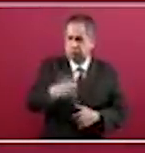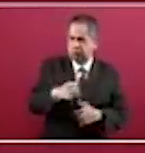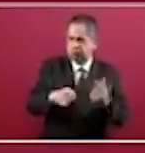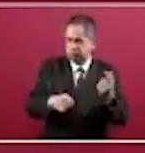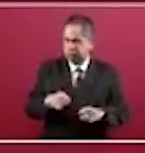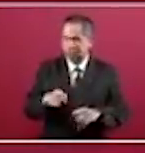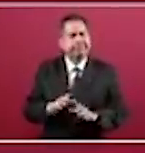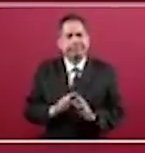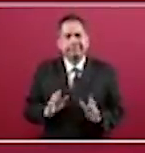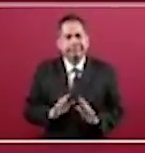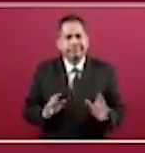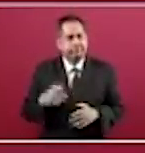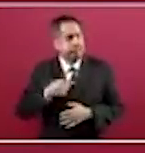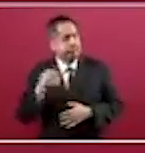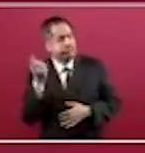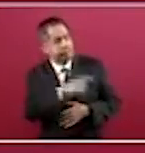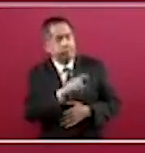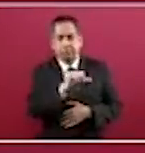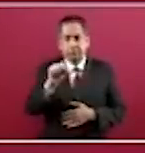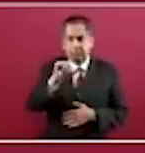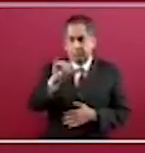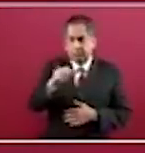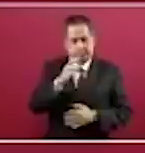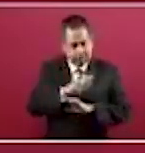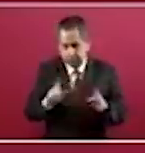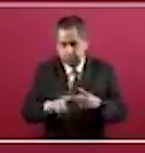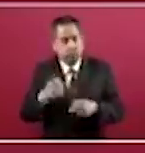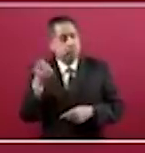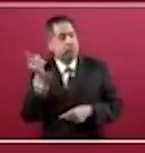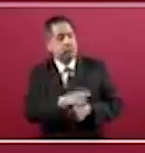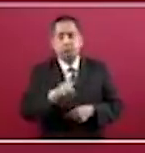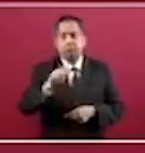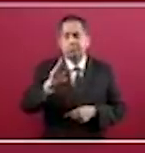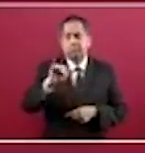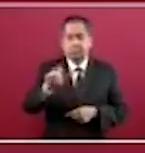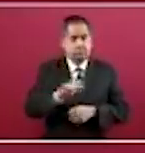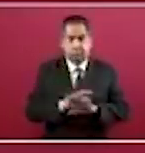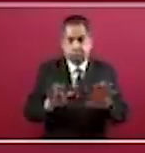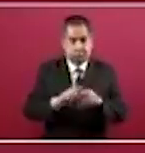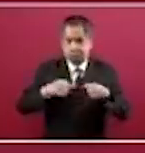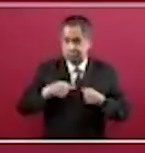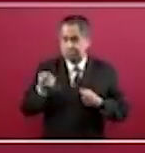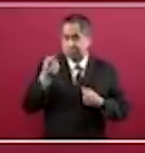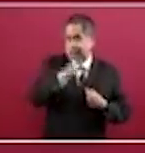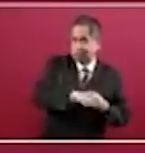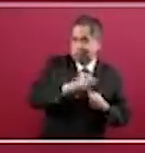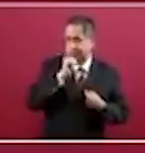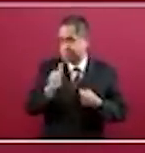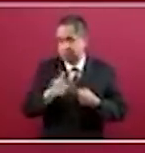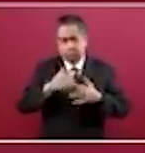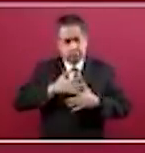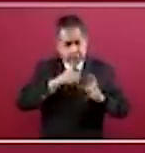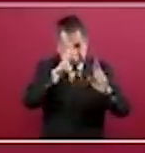instrucciones en la Suprema Corte, a ordenar en la Fiscalía, y no. Yo